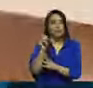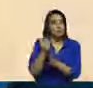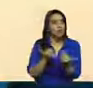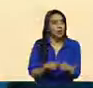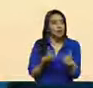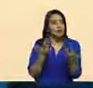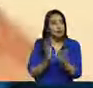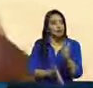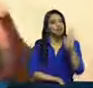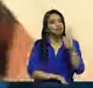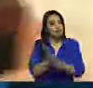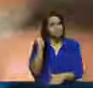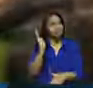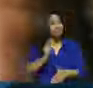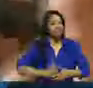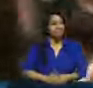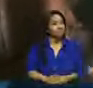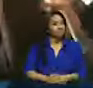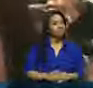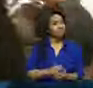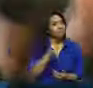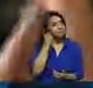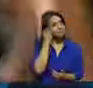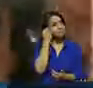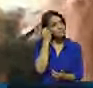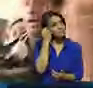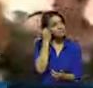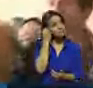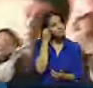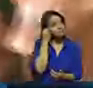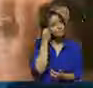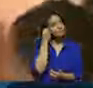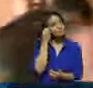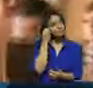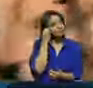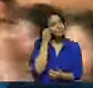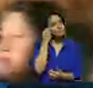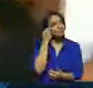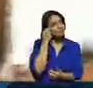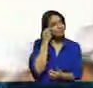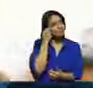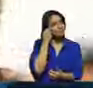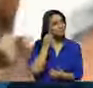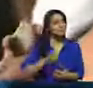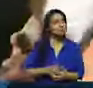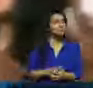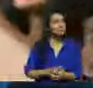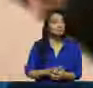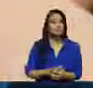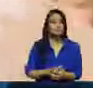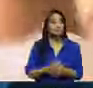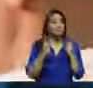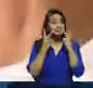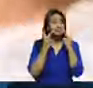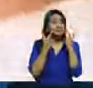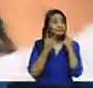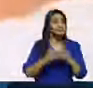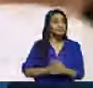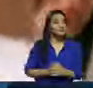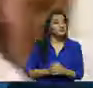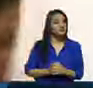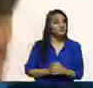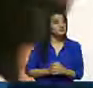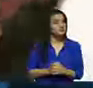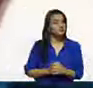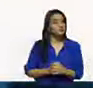se dirige hacia la salida de esta unidad educativa. Pues vemos en las imágenes, como